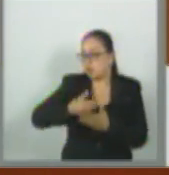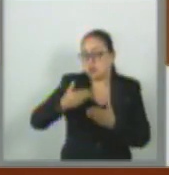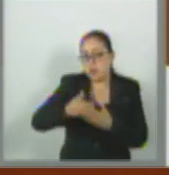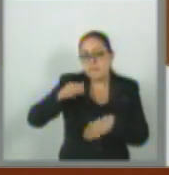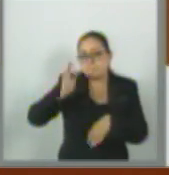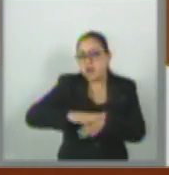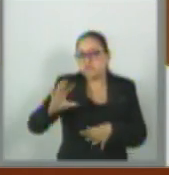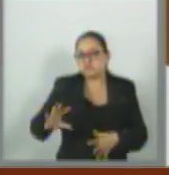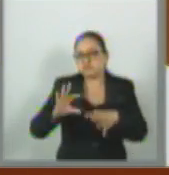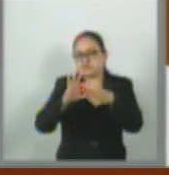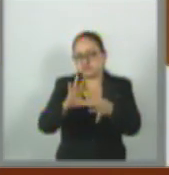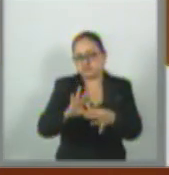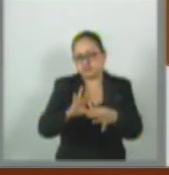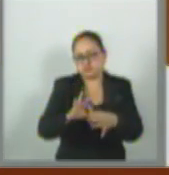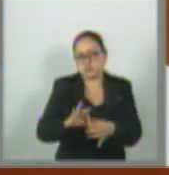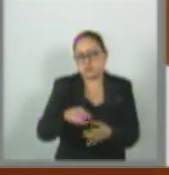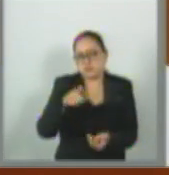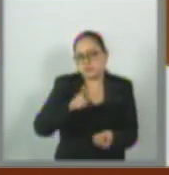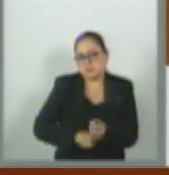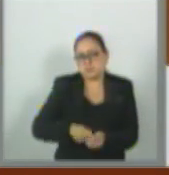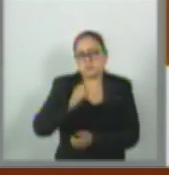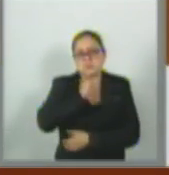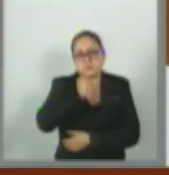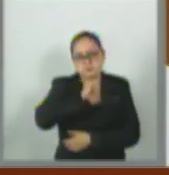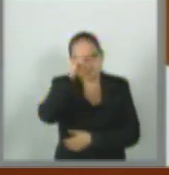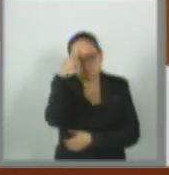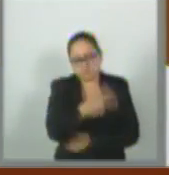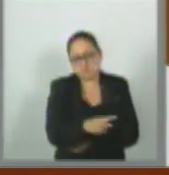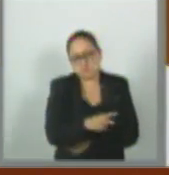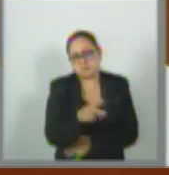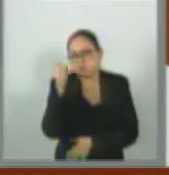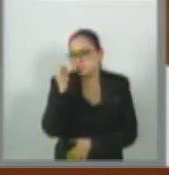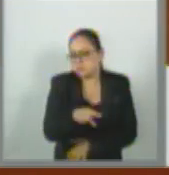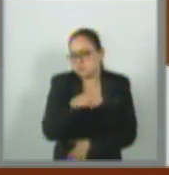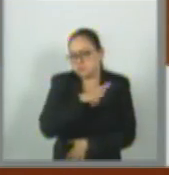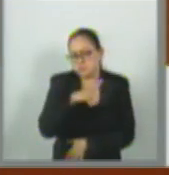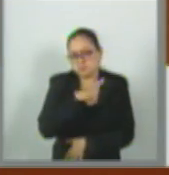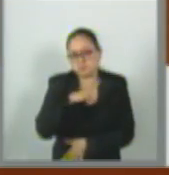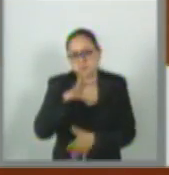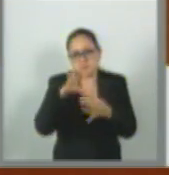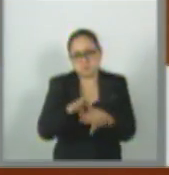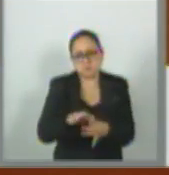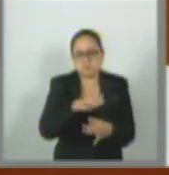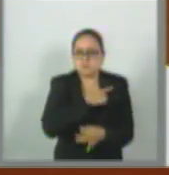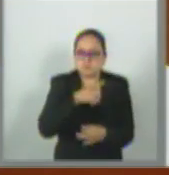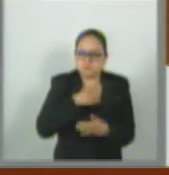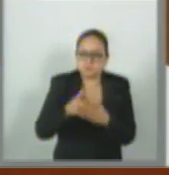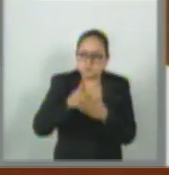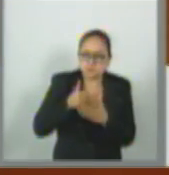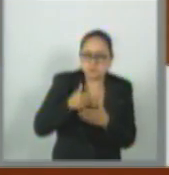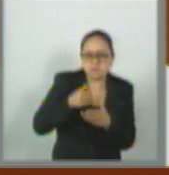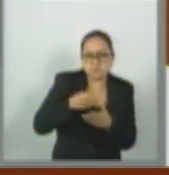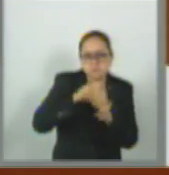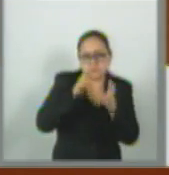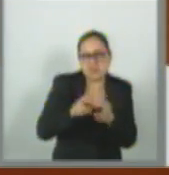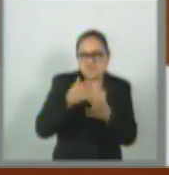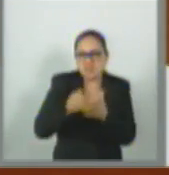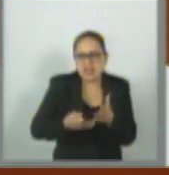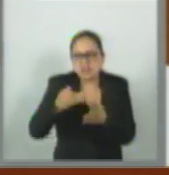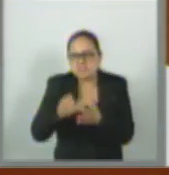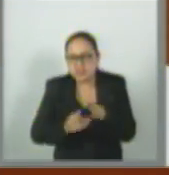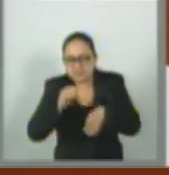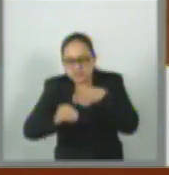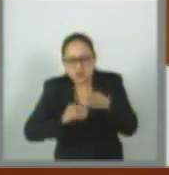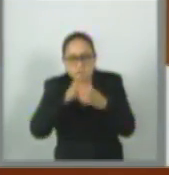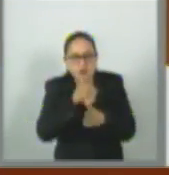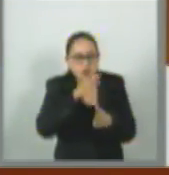más que hemos aprobado en este en este senado logramos que se vaya acabando con la parálisis legislativa logramos que haya